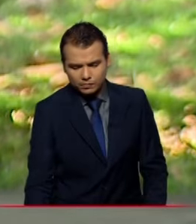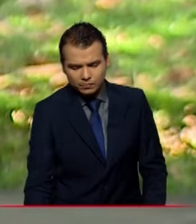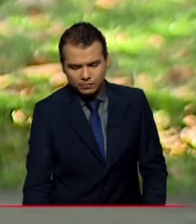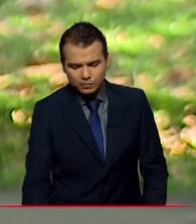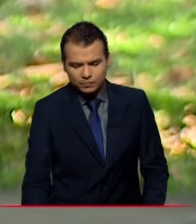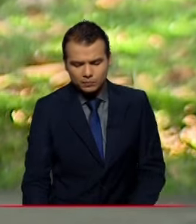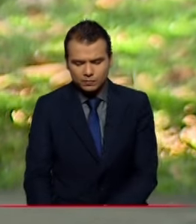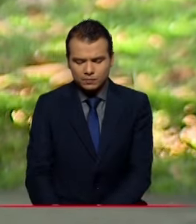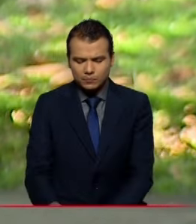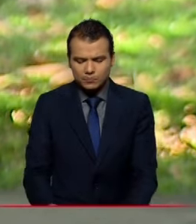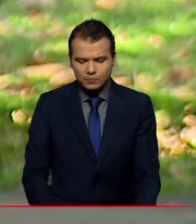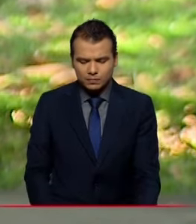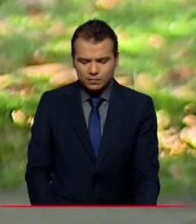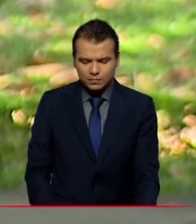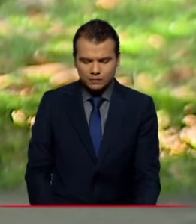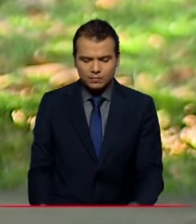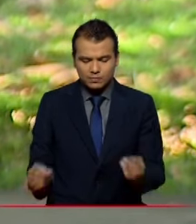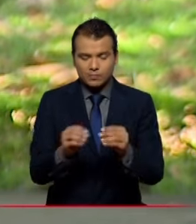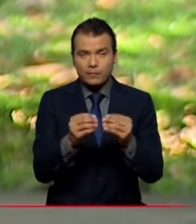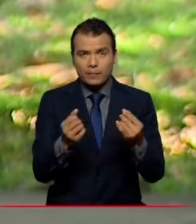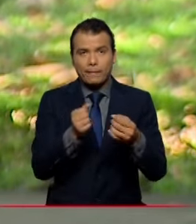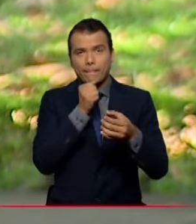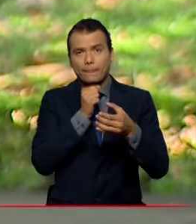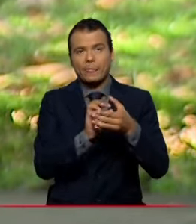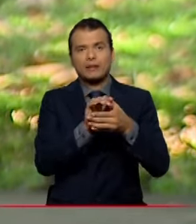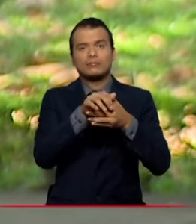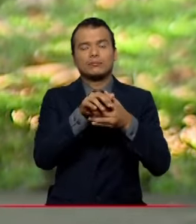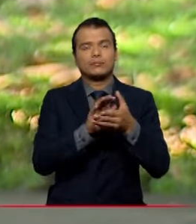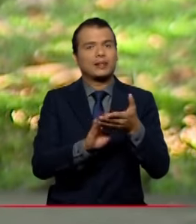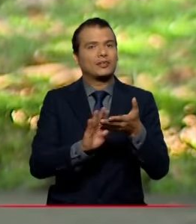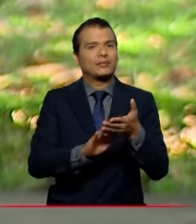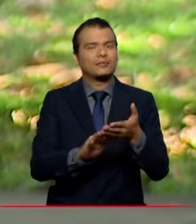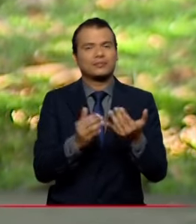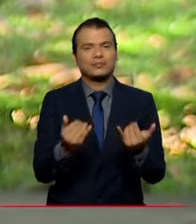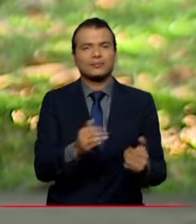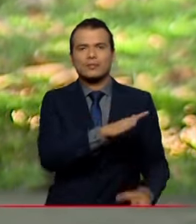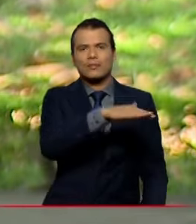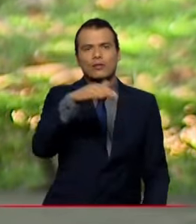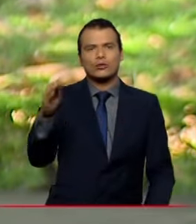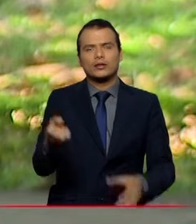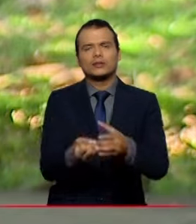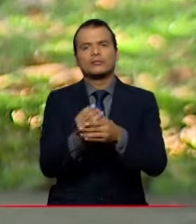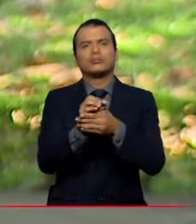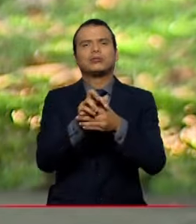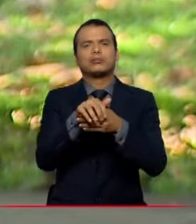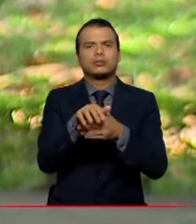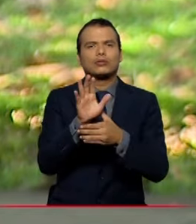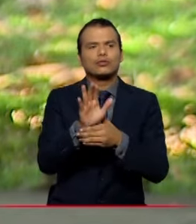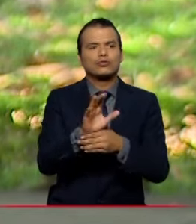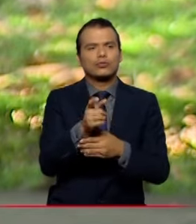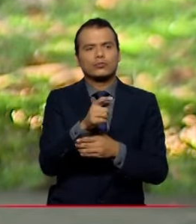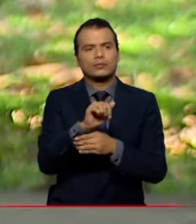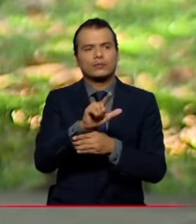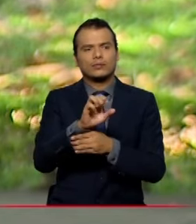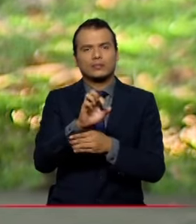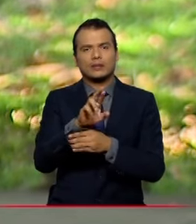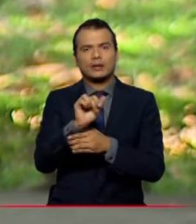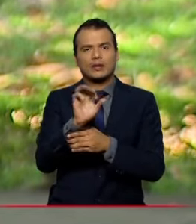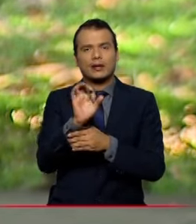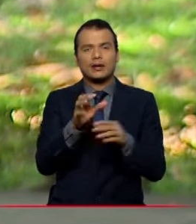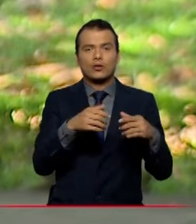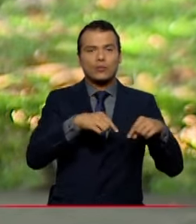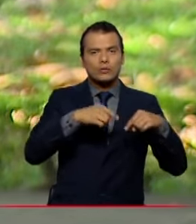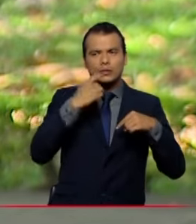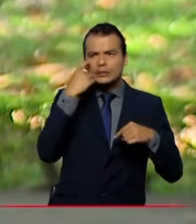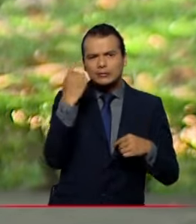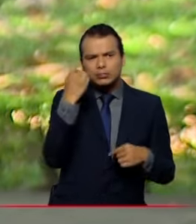vamos al volcán Galeras porque allí el cuerpo de bomberos de la ciudad de Pasto desplegó un operativo de búsqueda durante 6 horas para realizar el